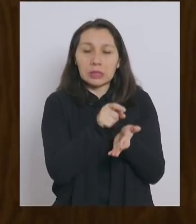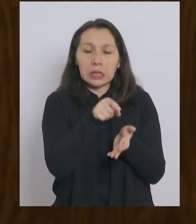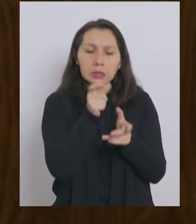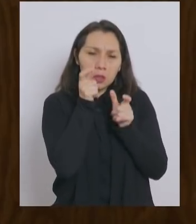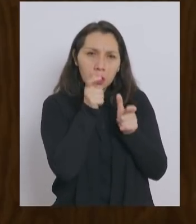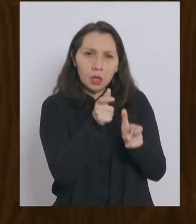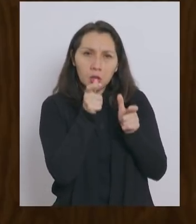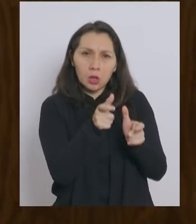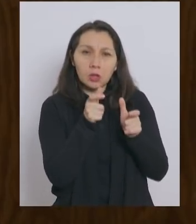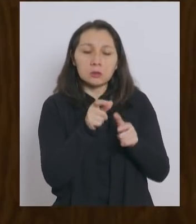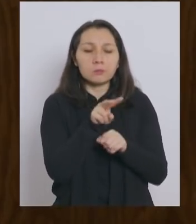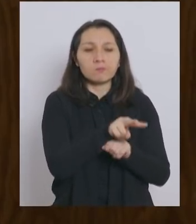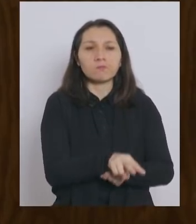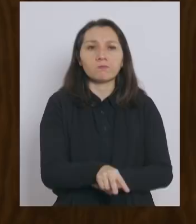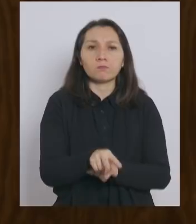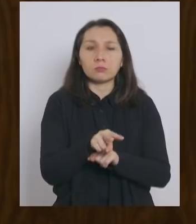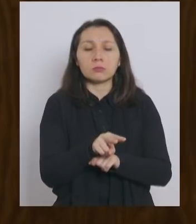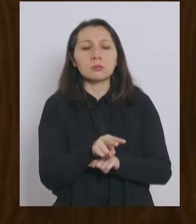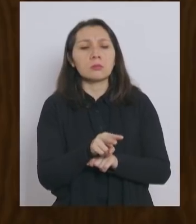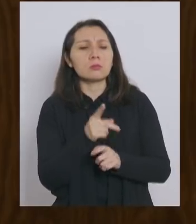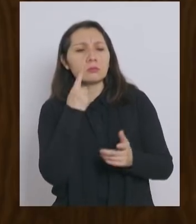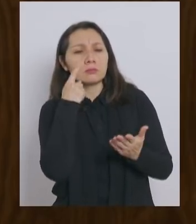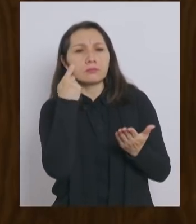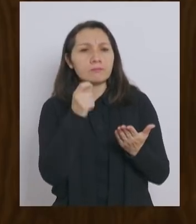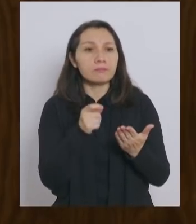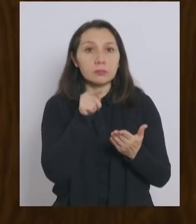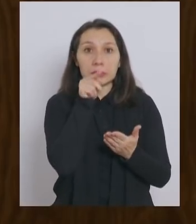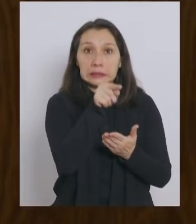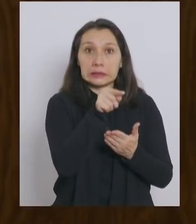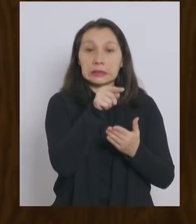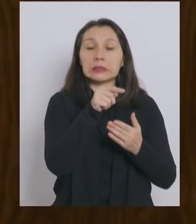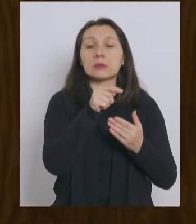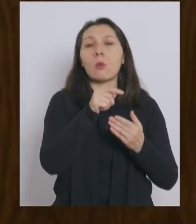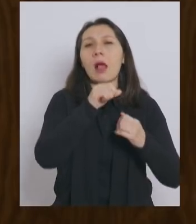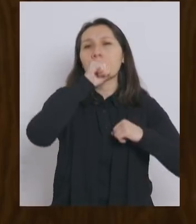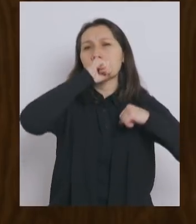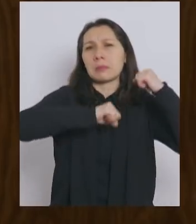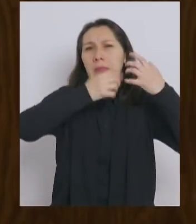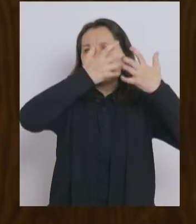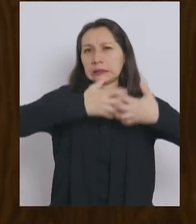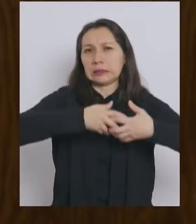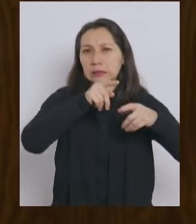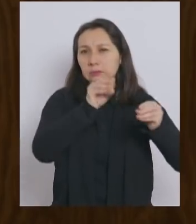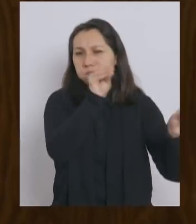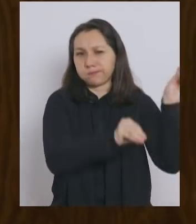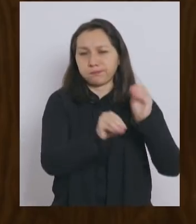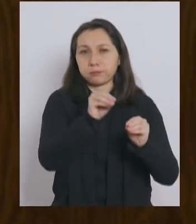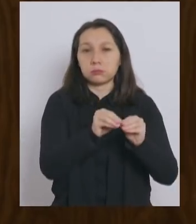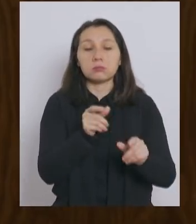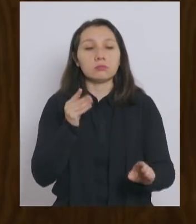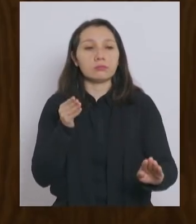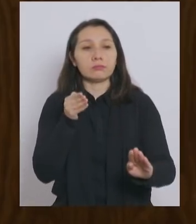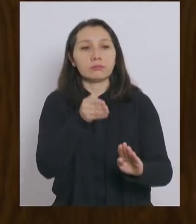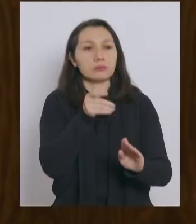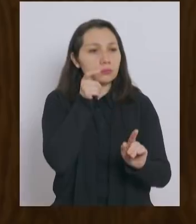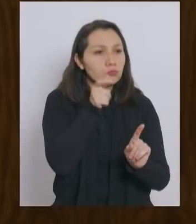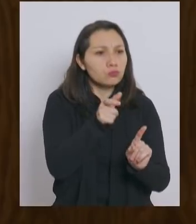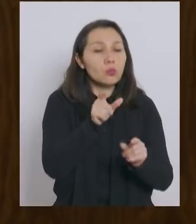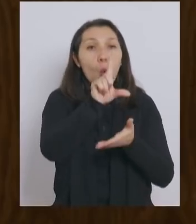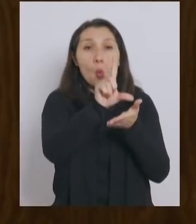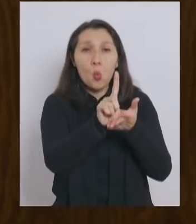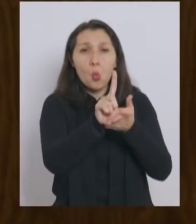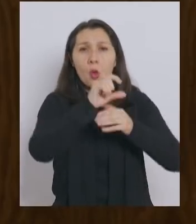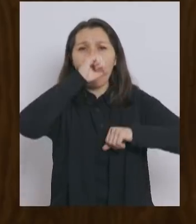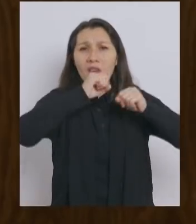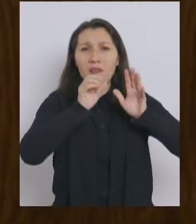que supervisa, inspecciona al laboratorio fabricante. Y eso lo hace inspeccionando también las instalaciones